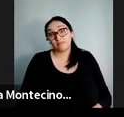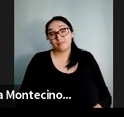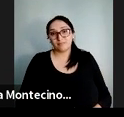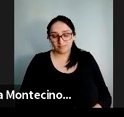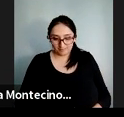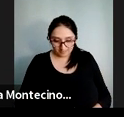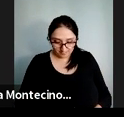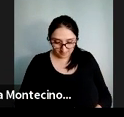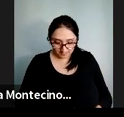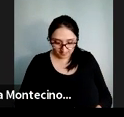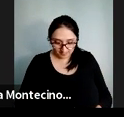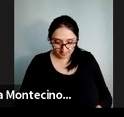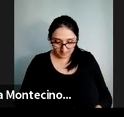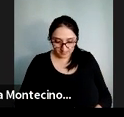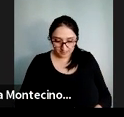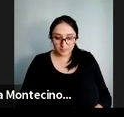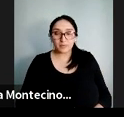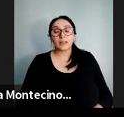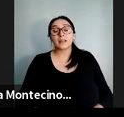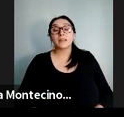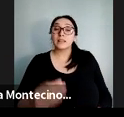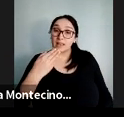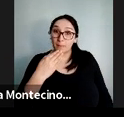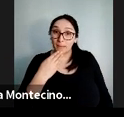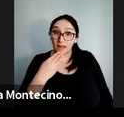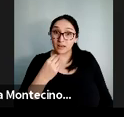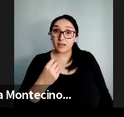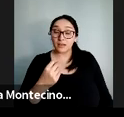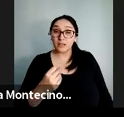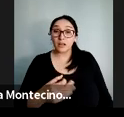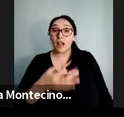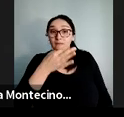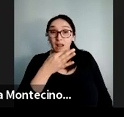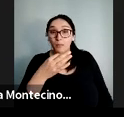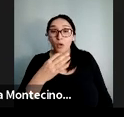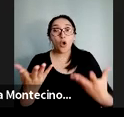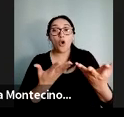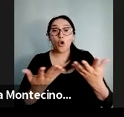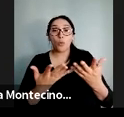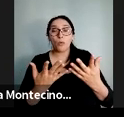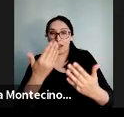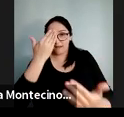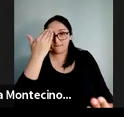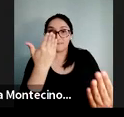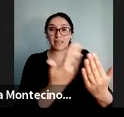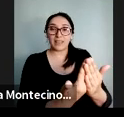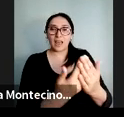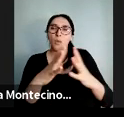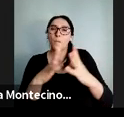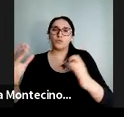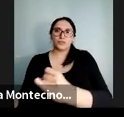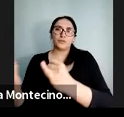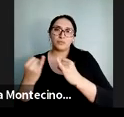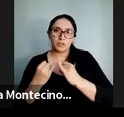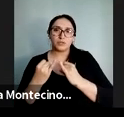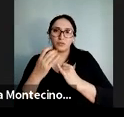Dentro de esta declaración de principios también se nos ocurre hablar cómo nos vamos a enfrentar frente a la sobreinformación, algo que hemos